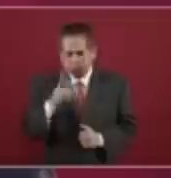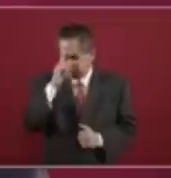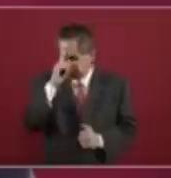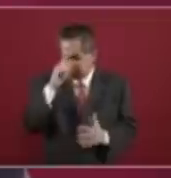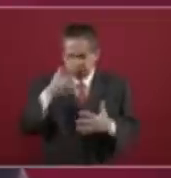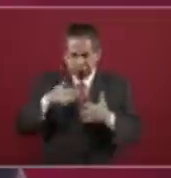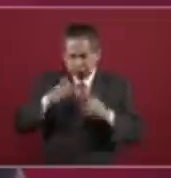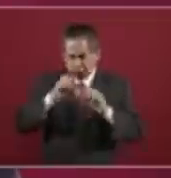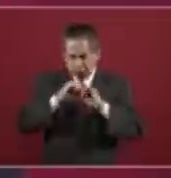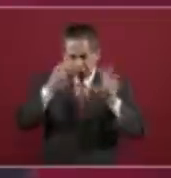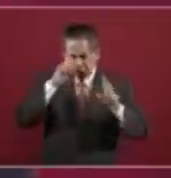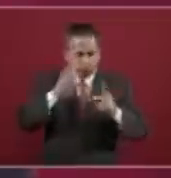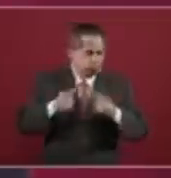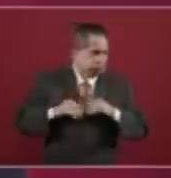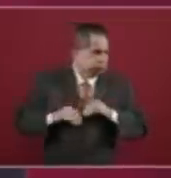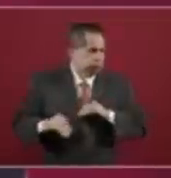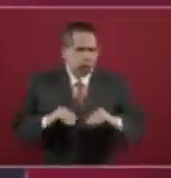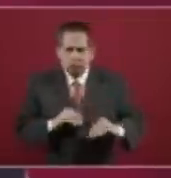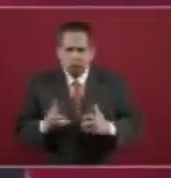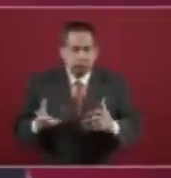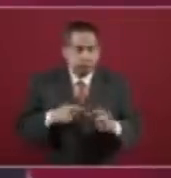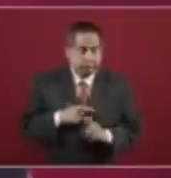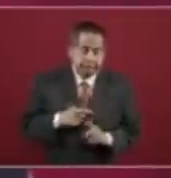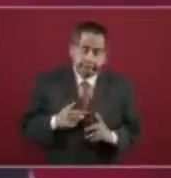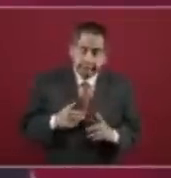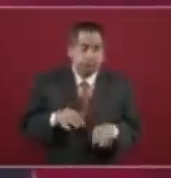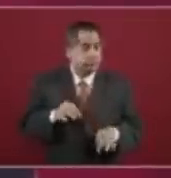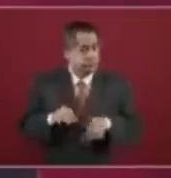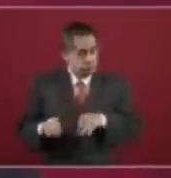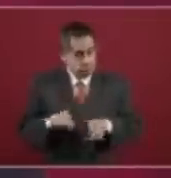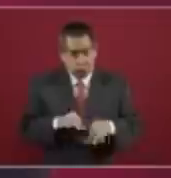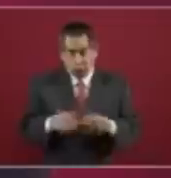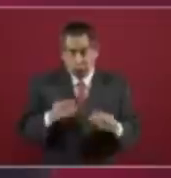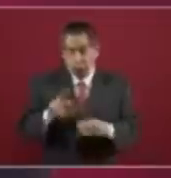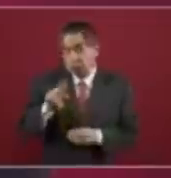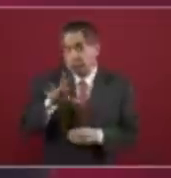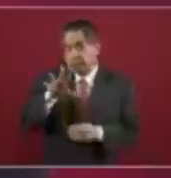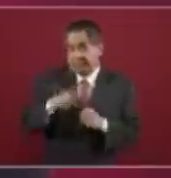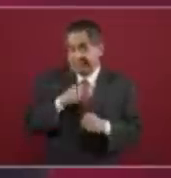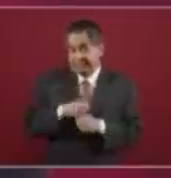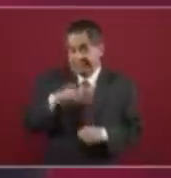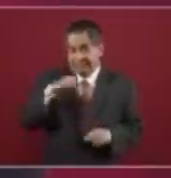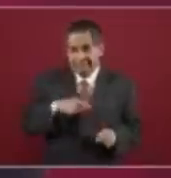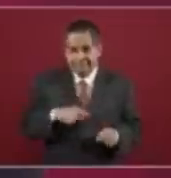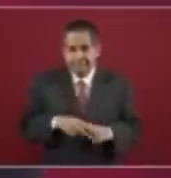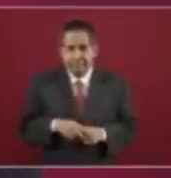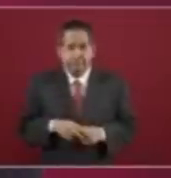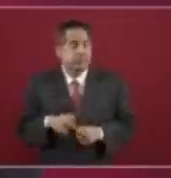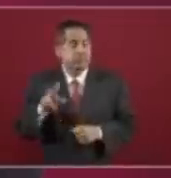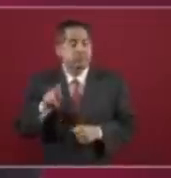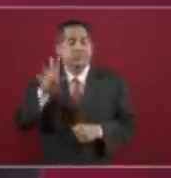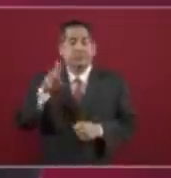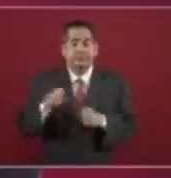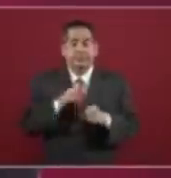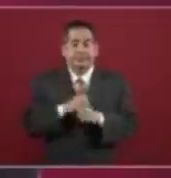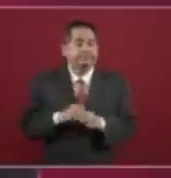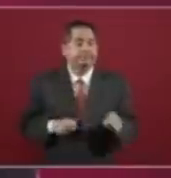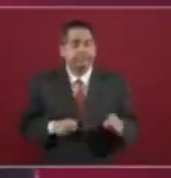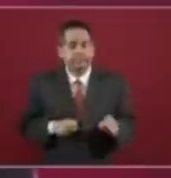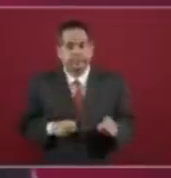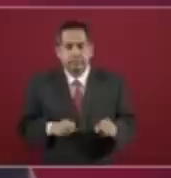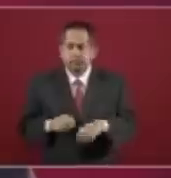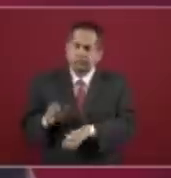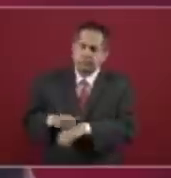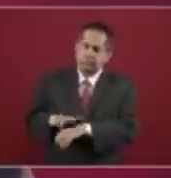lúcido y activo y trabajador. Y dije aquí que tenía 85. Y me